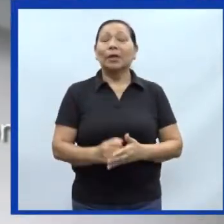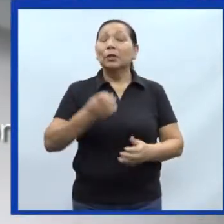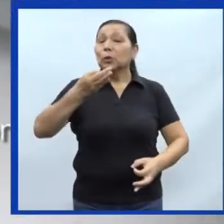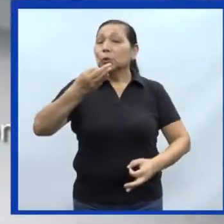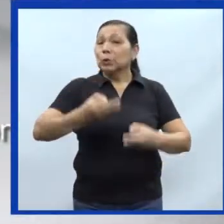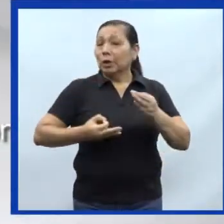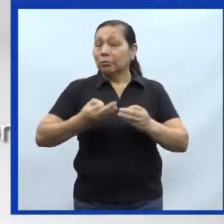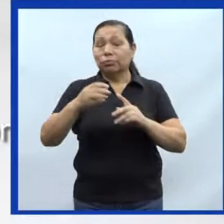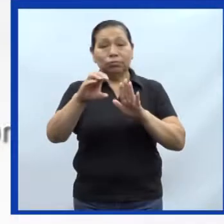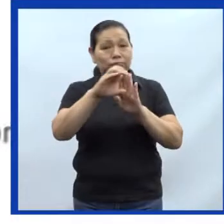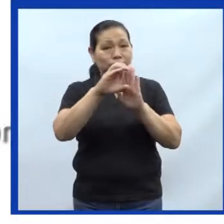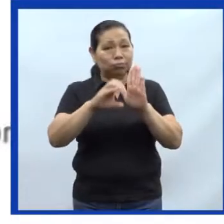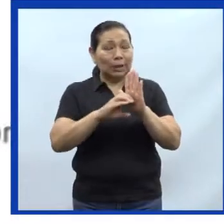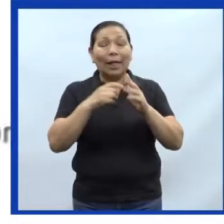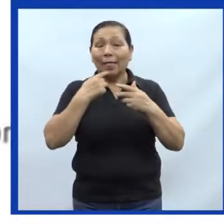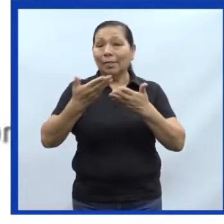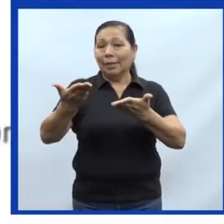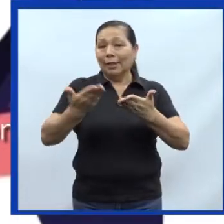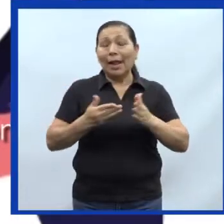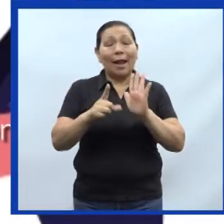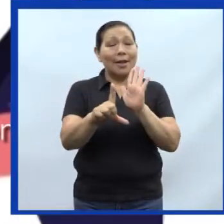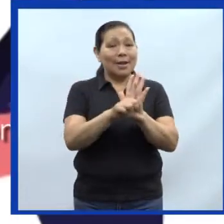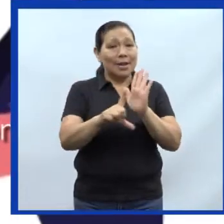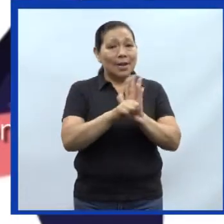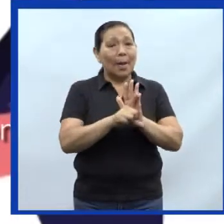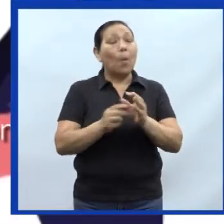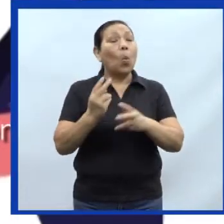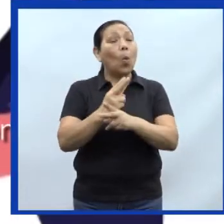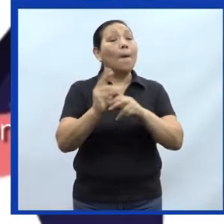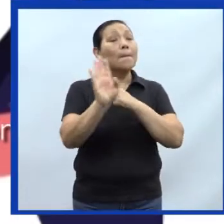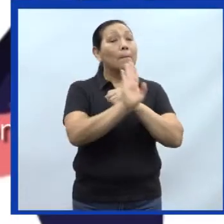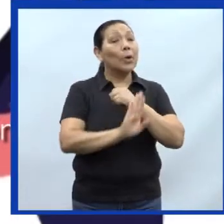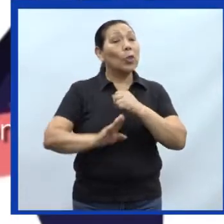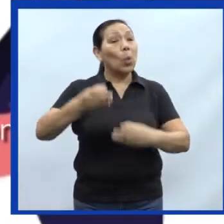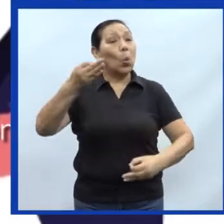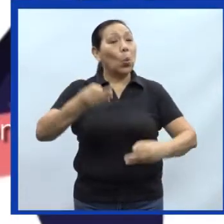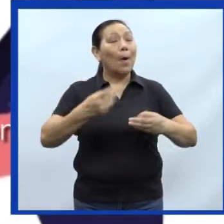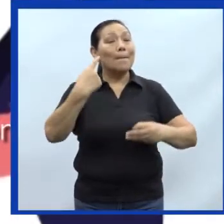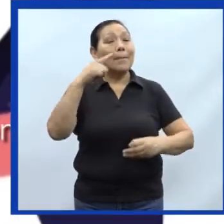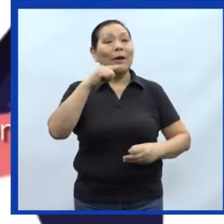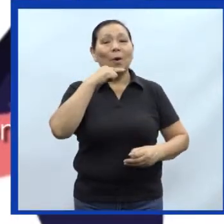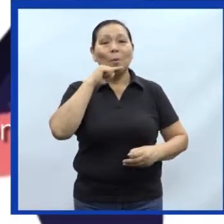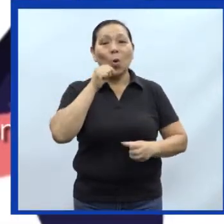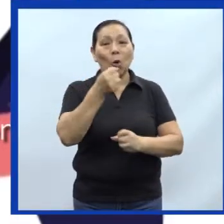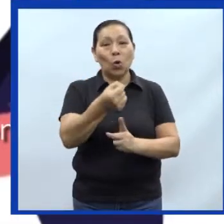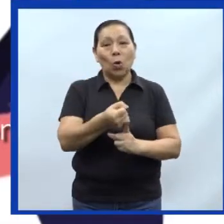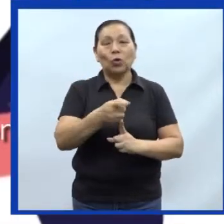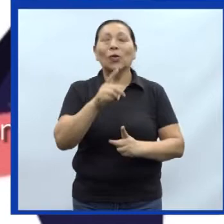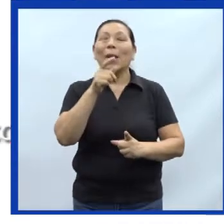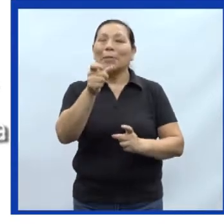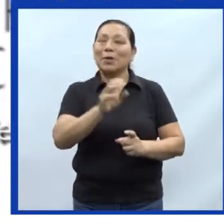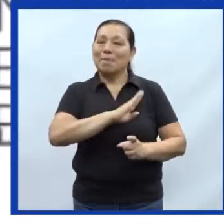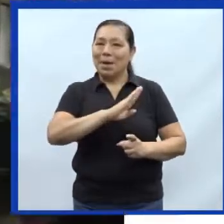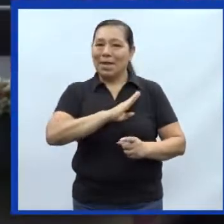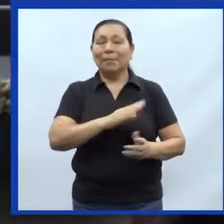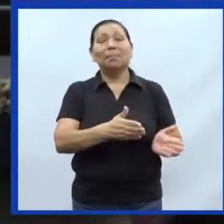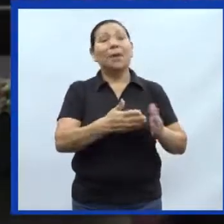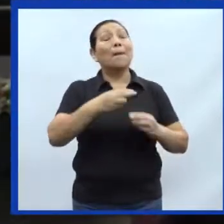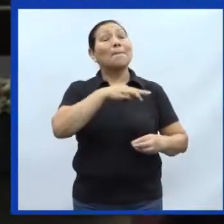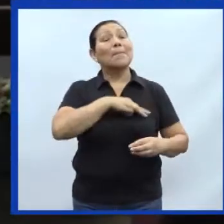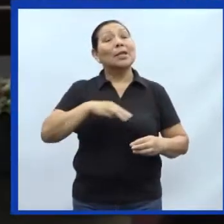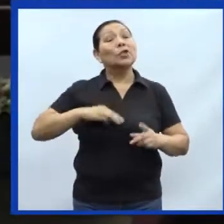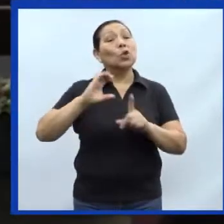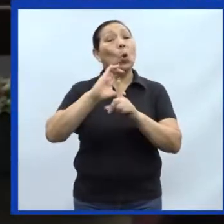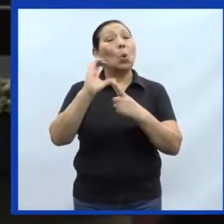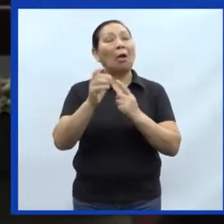Sentencia del Tribunal Constitucional ratifica la legalidad de las medidas de protección judicial para mujeres en contra de sus agresores. Ministerio